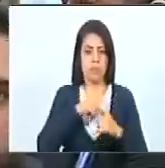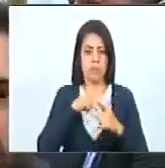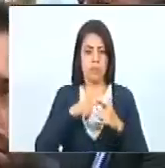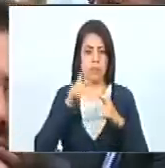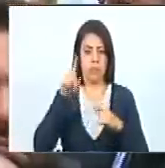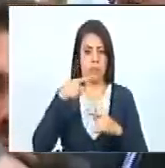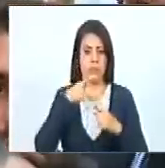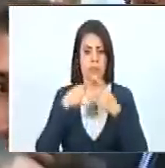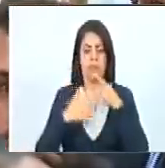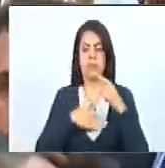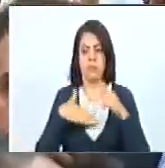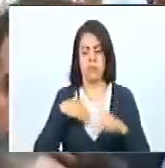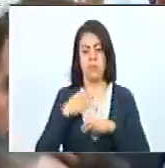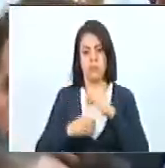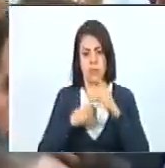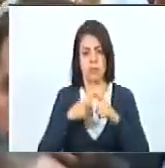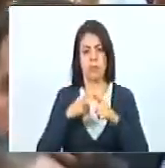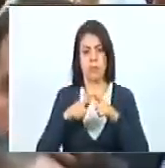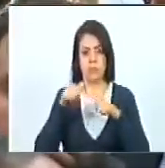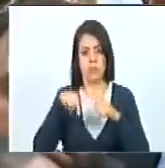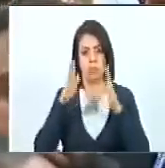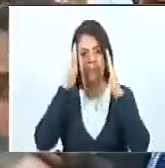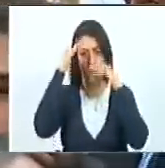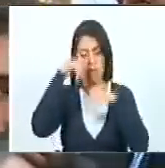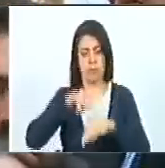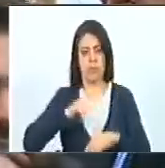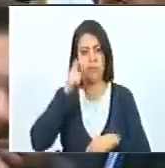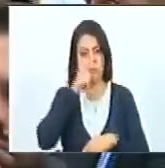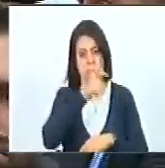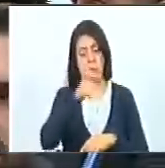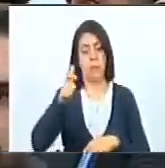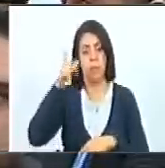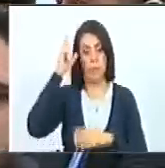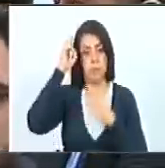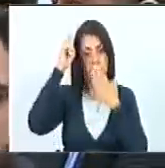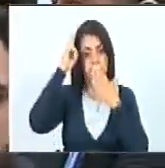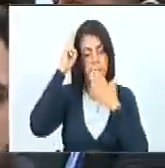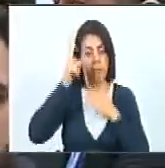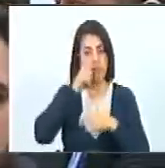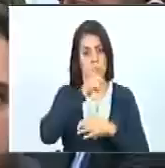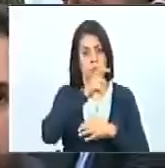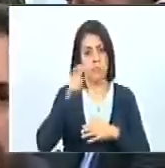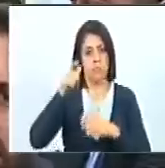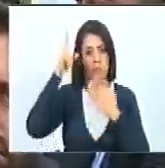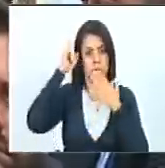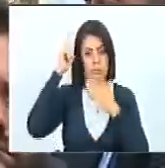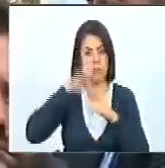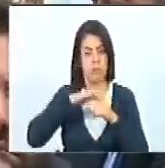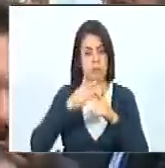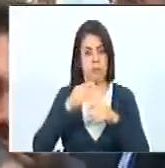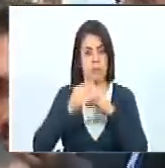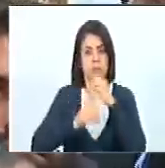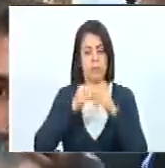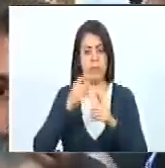pero también quiero llamar la atención a los pueblos indígenas, a los pueblos indígenas